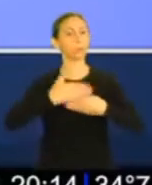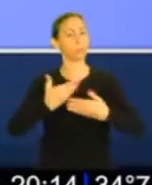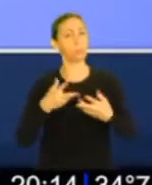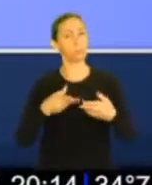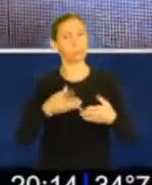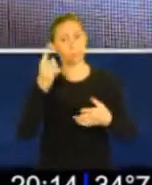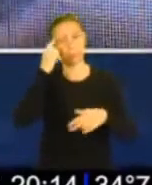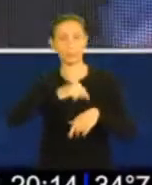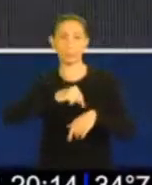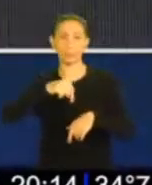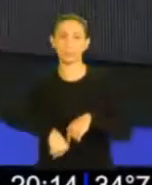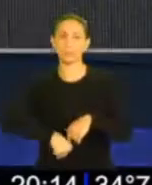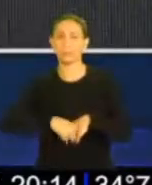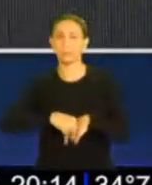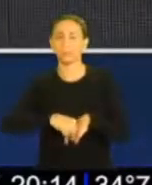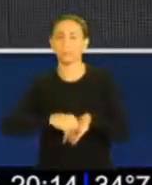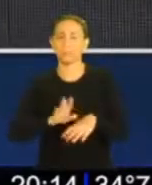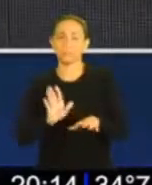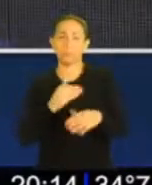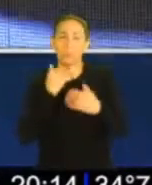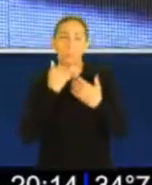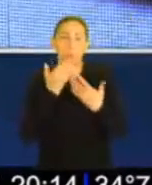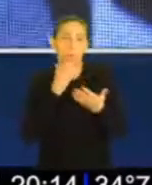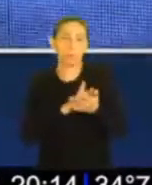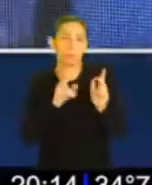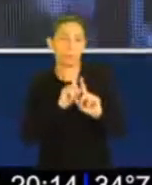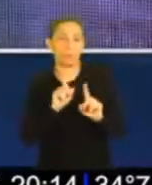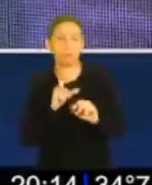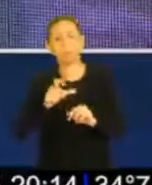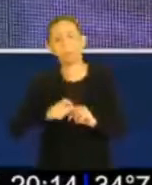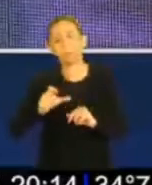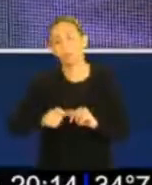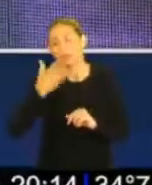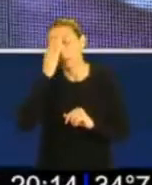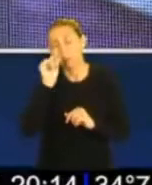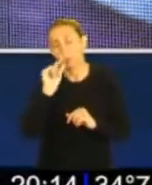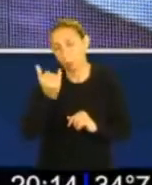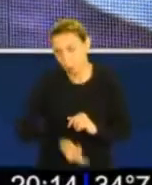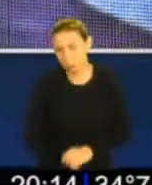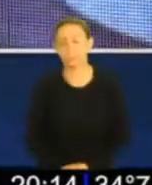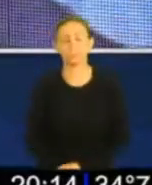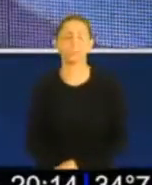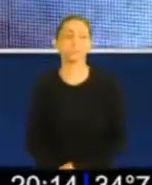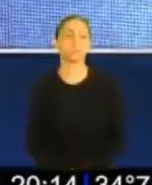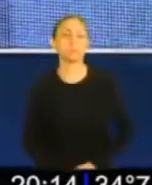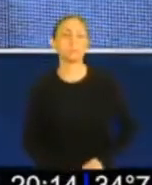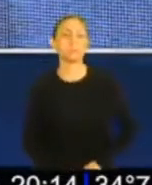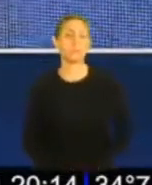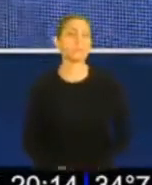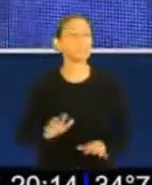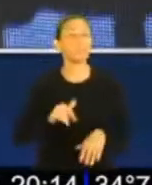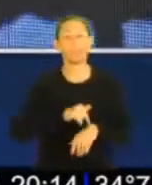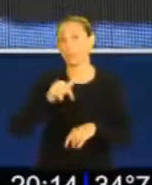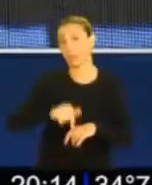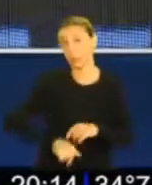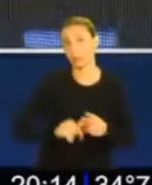No, yo en este momento no se plantea nada. Uh-huh. Si bien tenemos casos, los casos son pocos y creo que la situación sanitaria